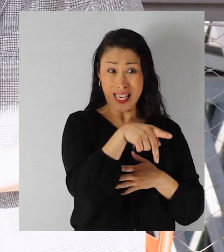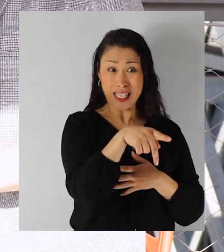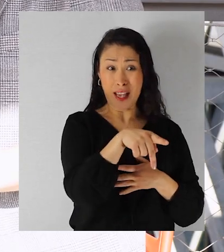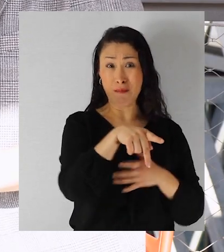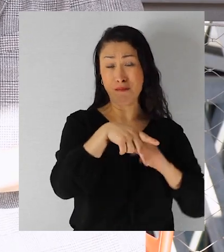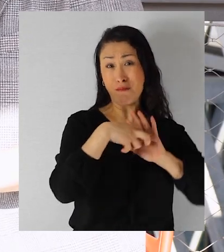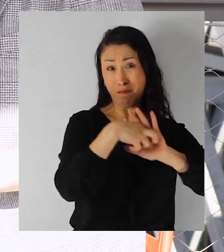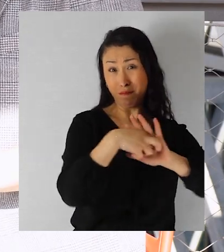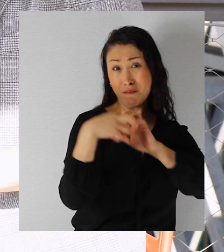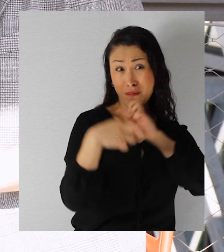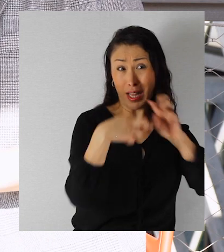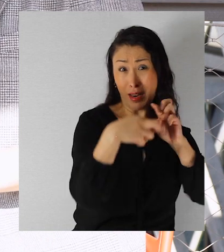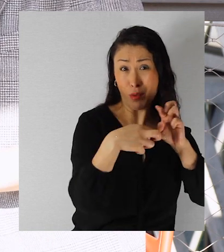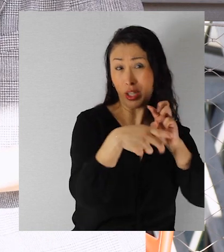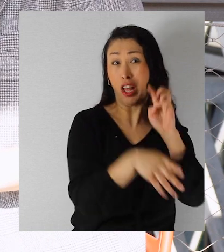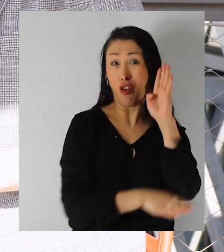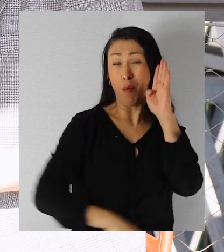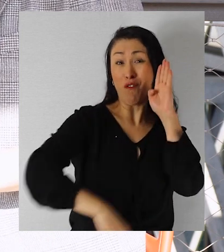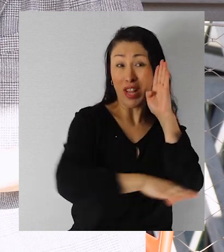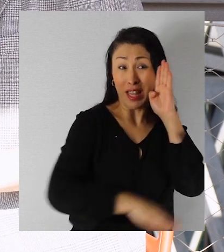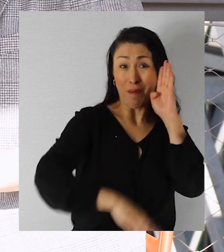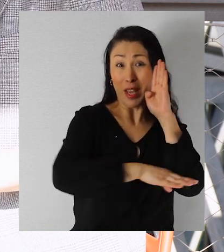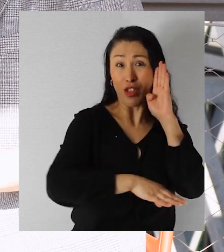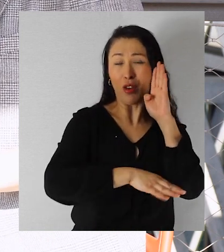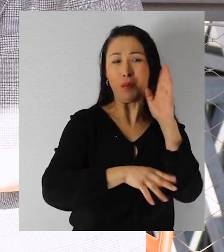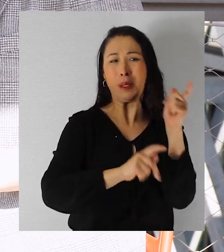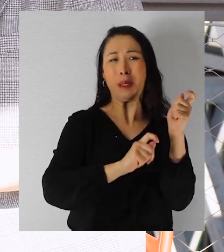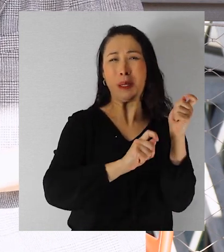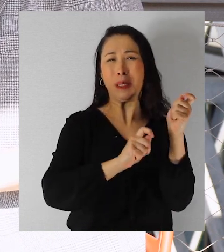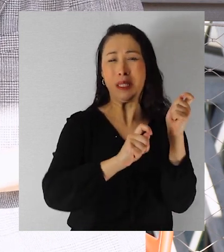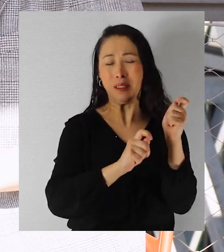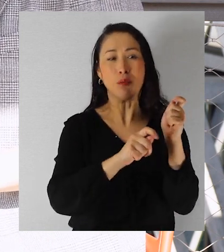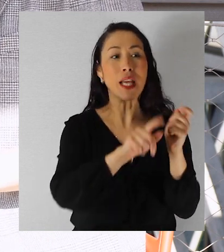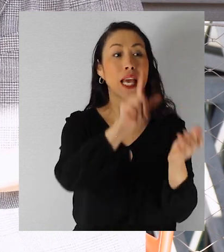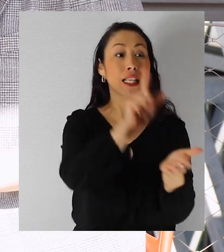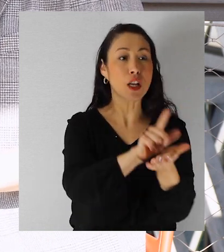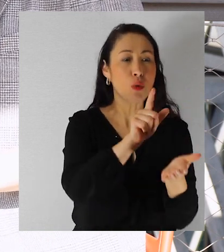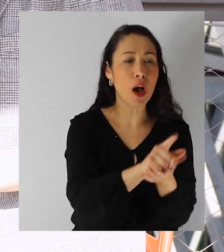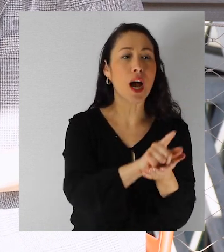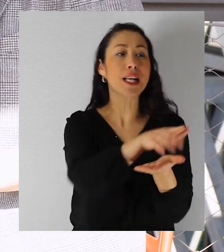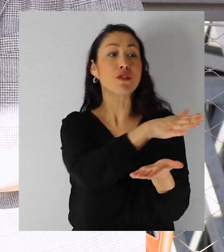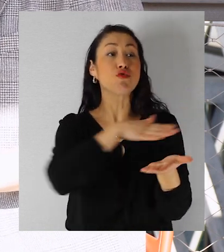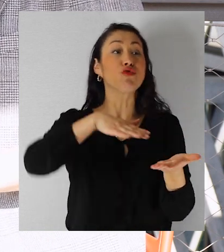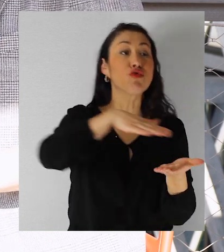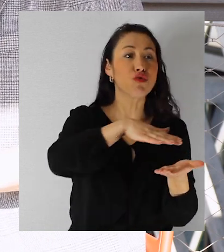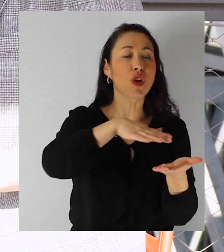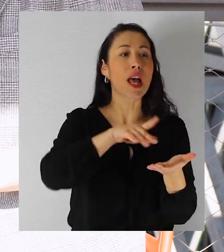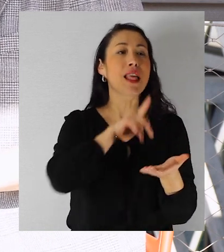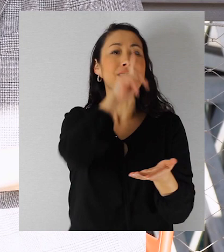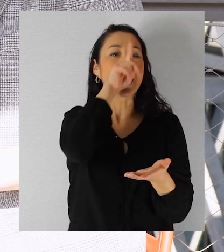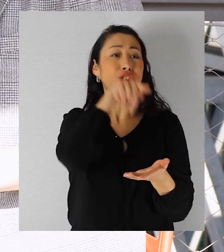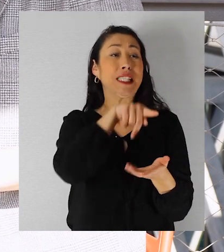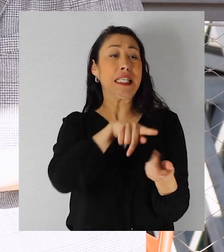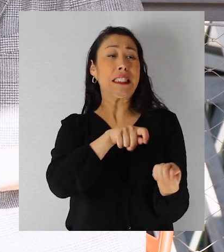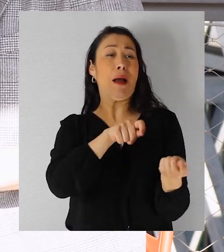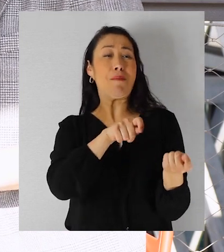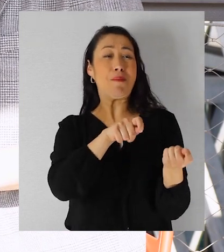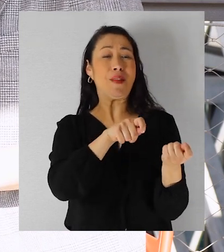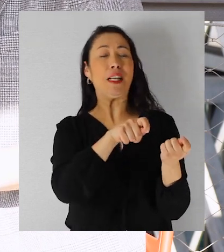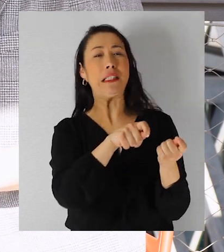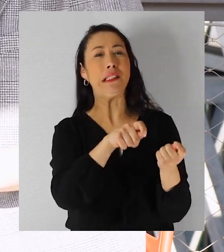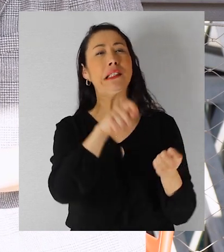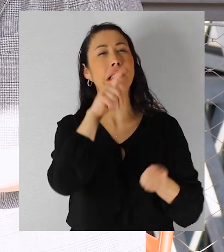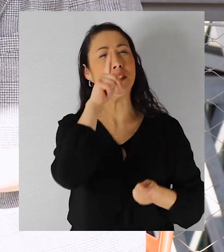que, digamos, fundan el que ese espacio o ese lugar o esa tradición sea considerada como un patrimonio. Modificarla resulta un